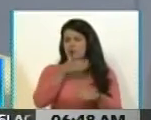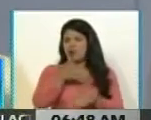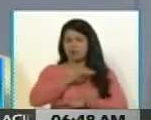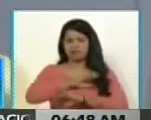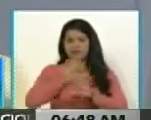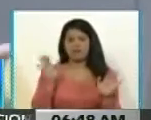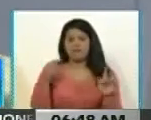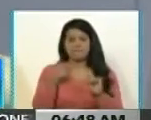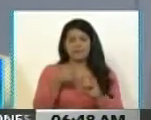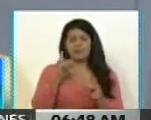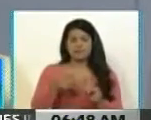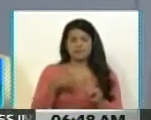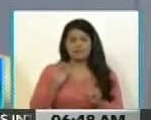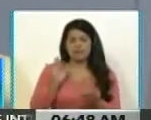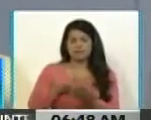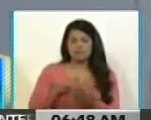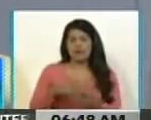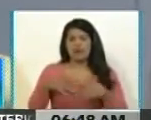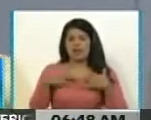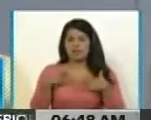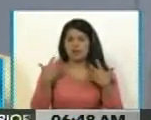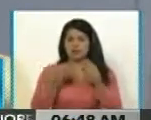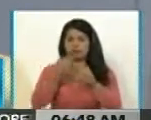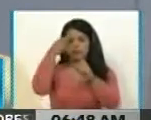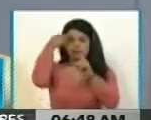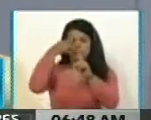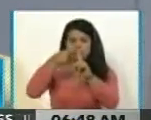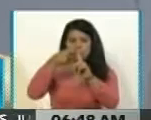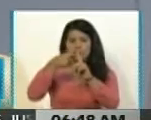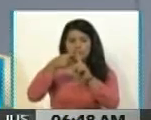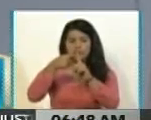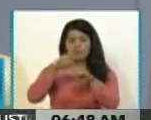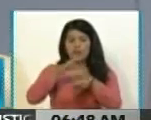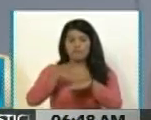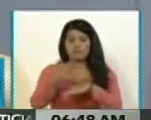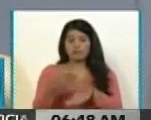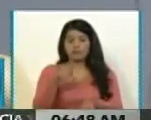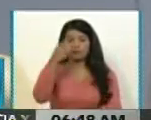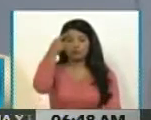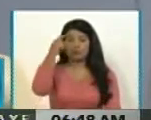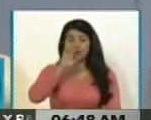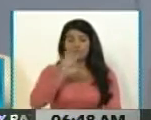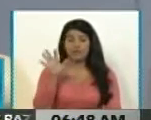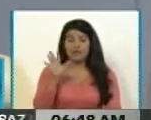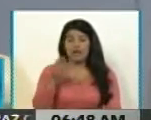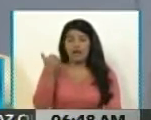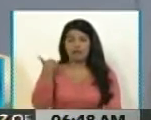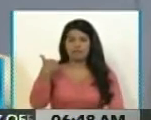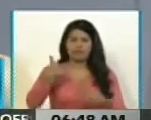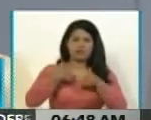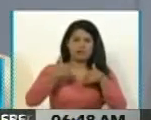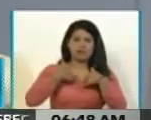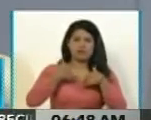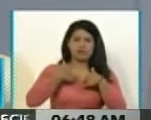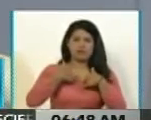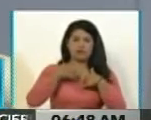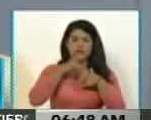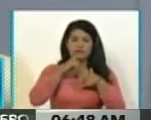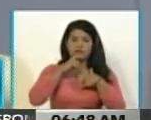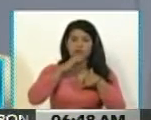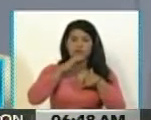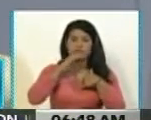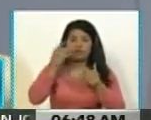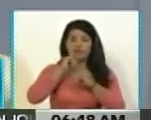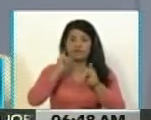además a incorporarnos con alegría, con optimismo, porque hemos superado pruebas muy difíciles y yo creo que no se han terminado las